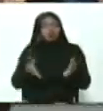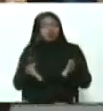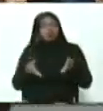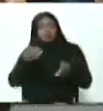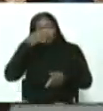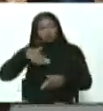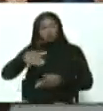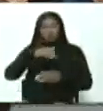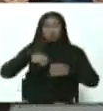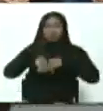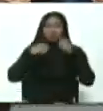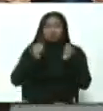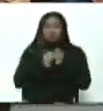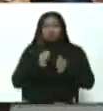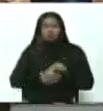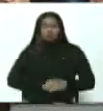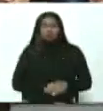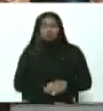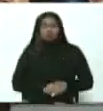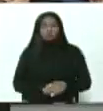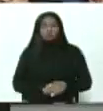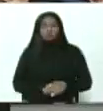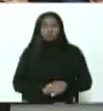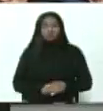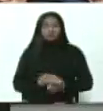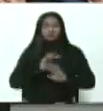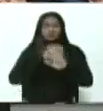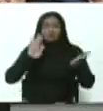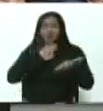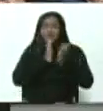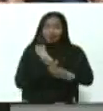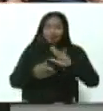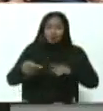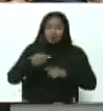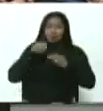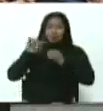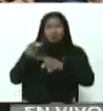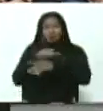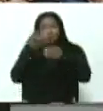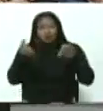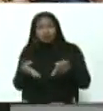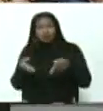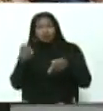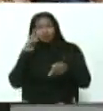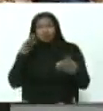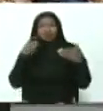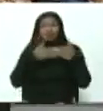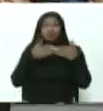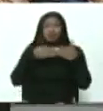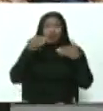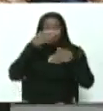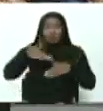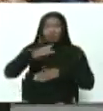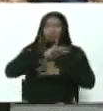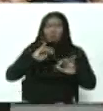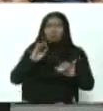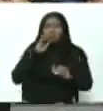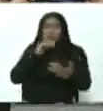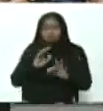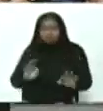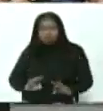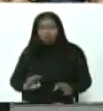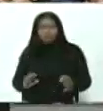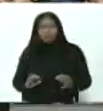el pueblo de Anzoátegui. ¡Basta! ¡Basta ya de que esa gobernación esté cerrada para el pueblo! A partir